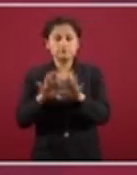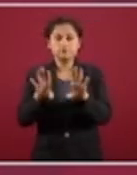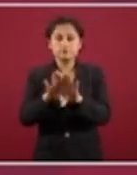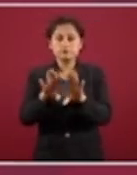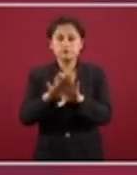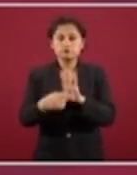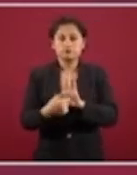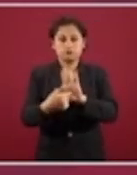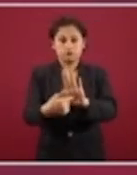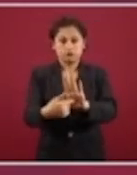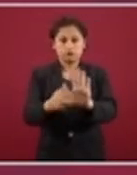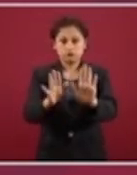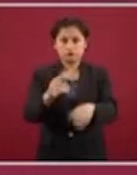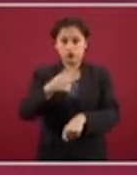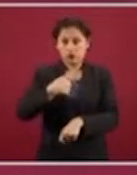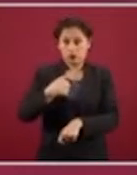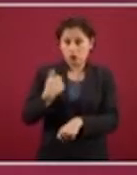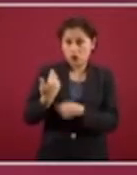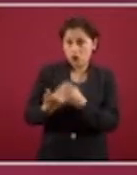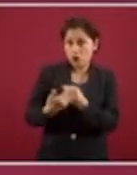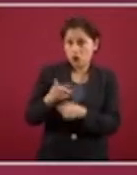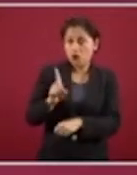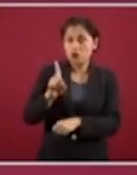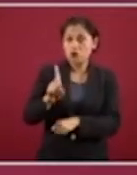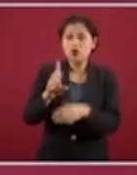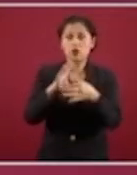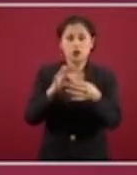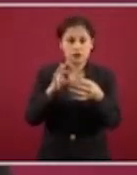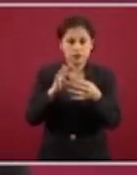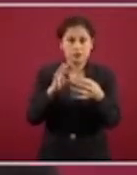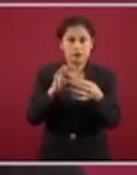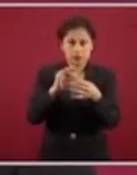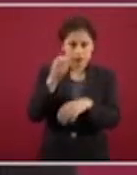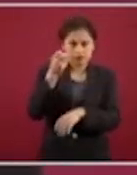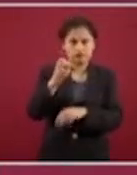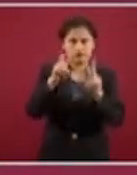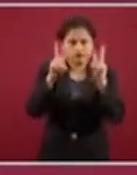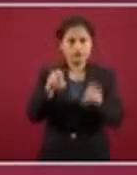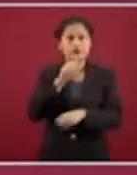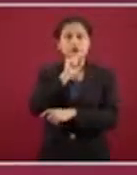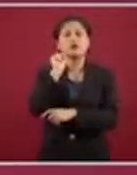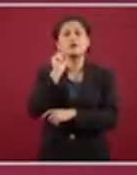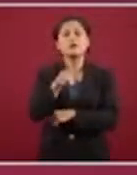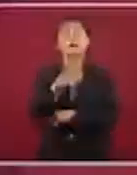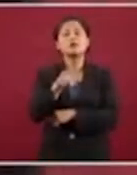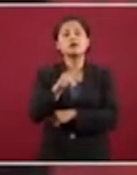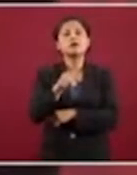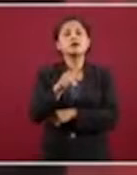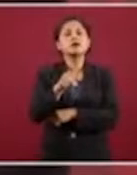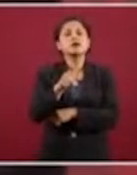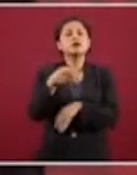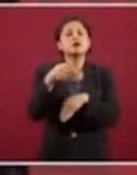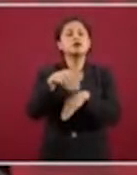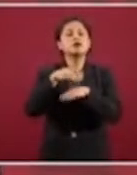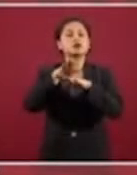Yo voy a hablar el domingo sobre eso, sobre todo lo que tiene que ver con el sector energético. Y